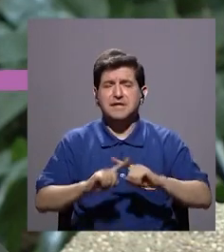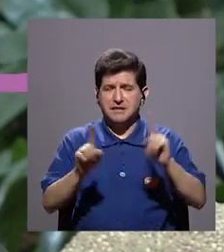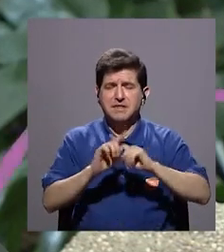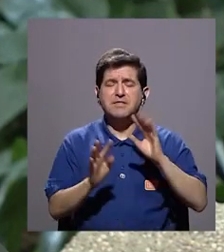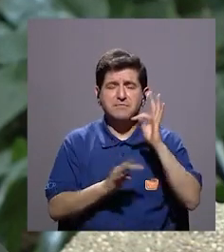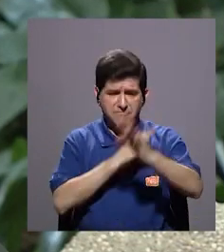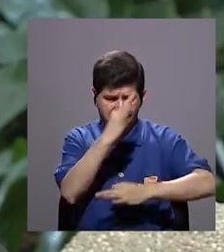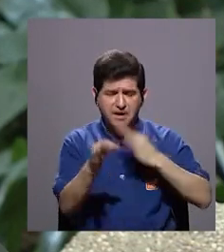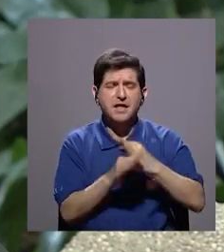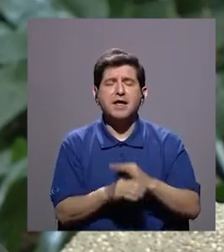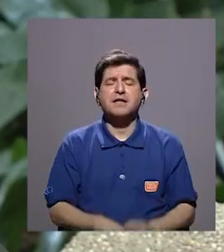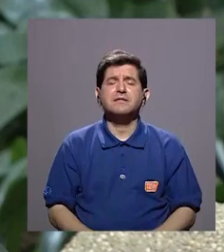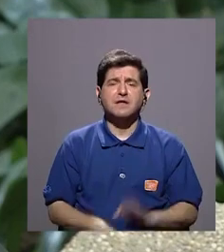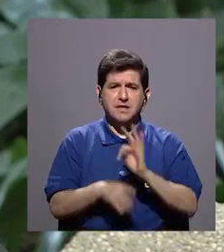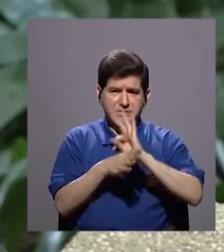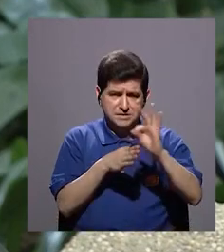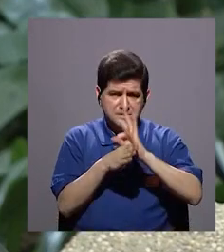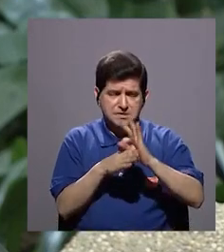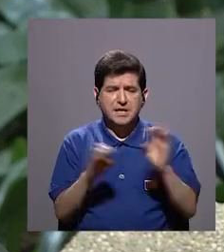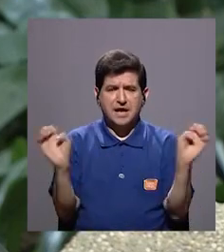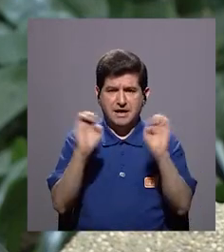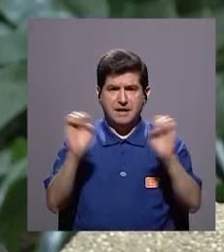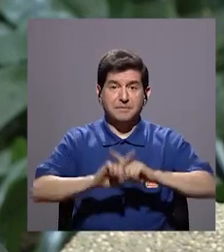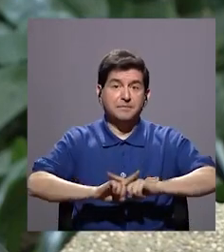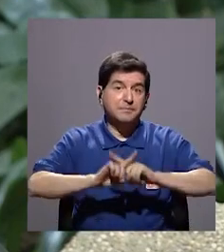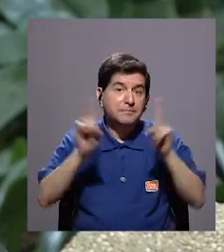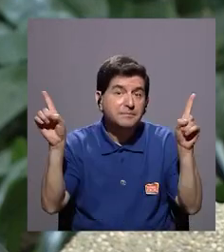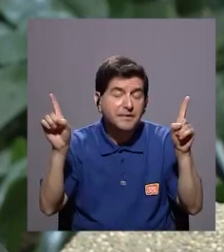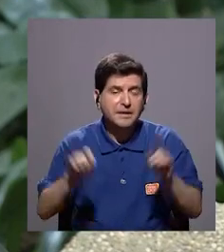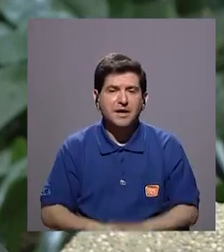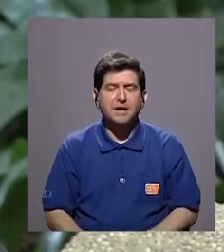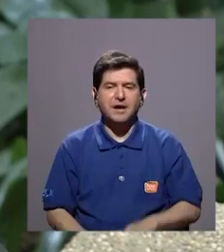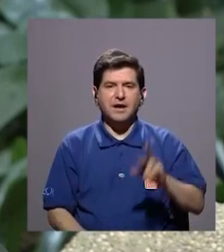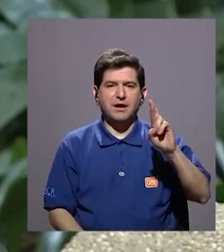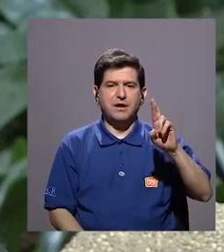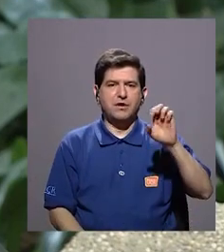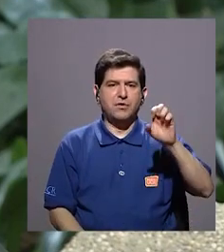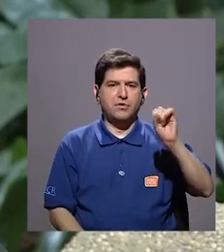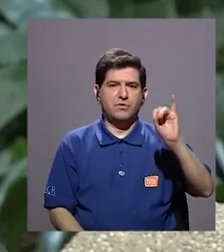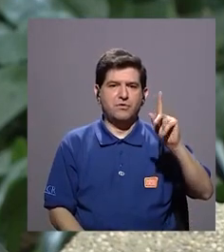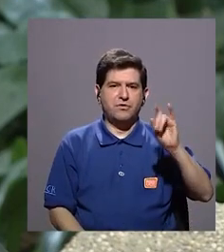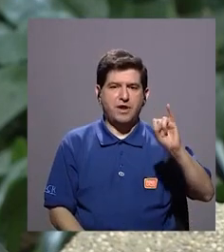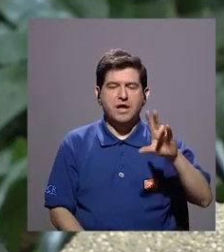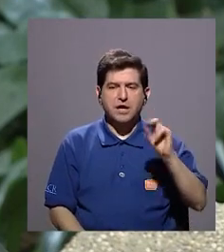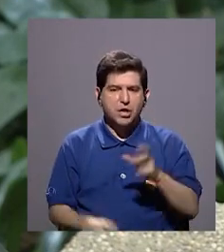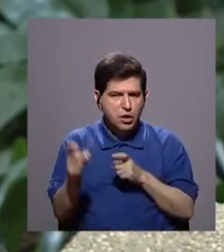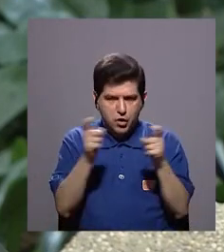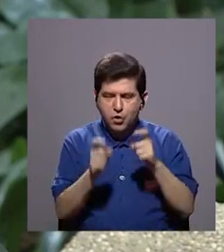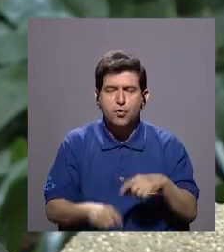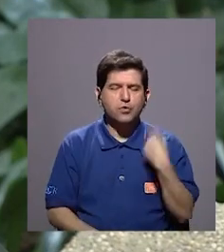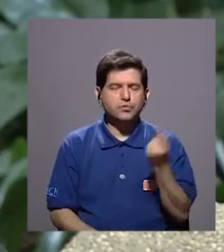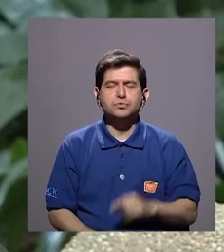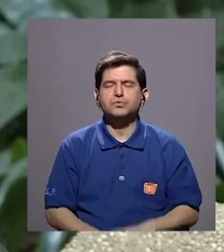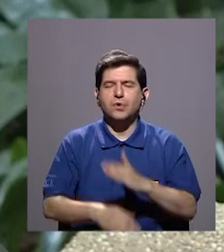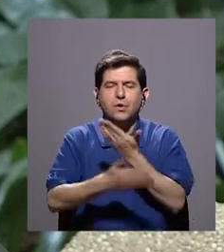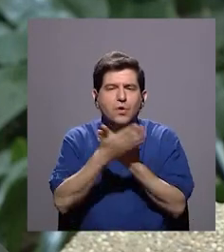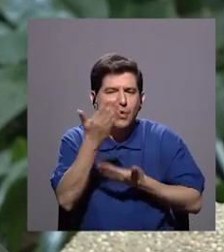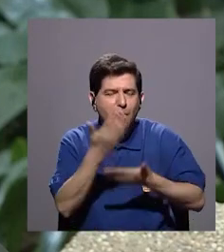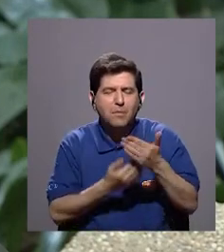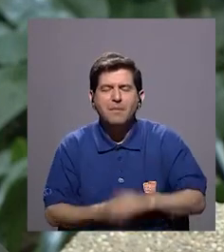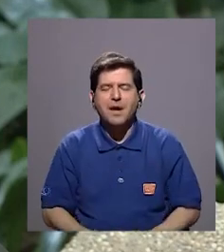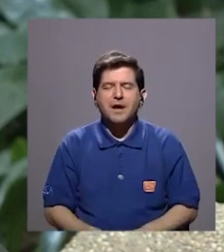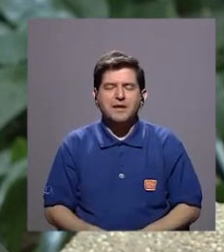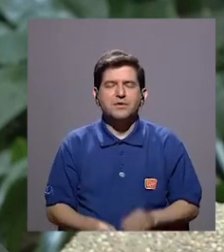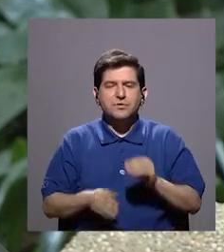gama, podemos decir, de las terapias energéticas, pero el Reiki no manipula, solo pone las manos suave y se canaliza